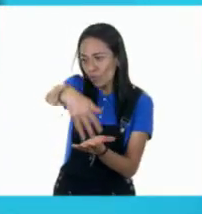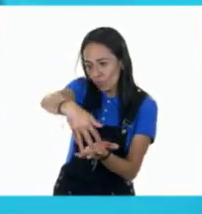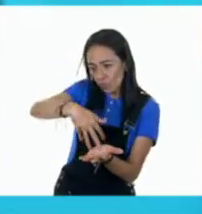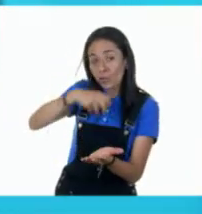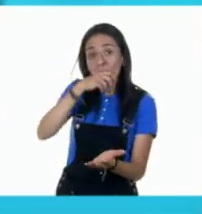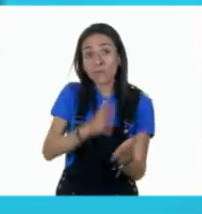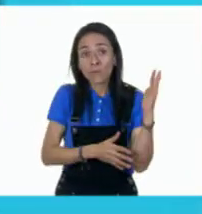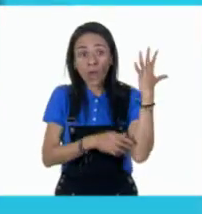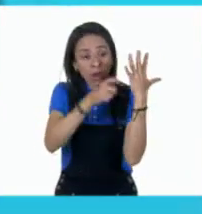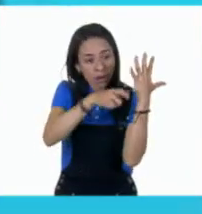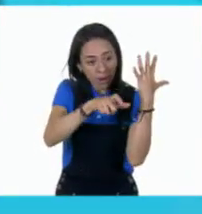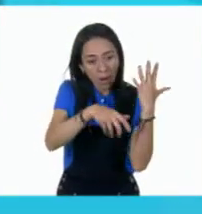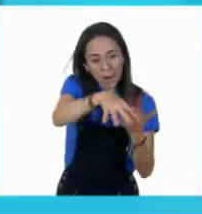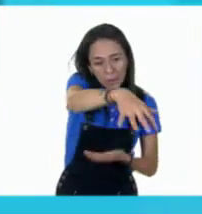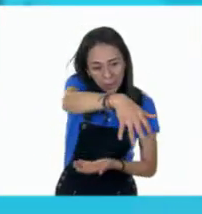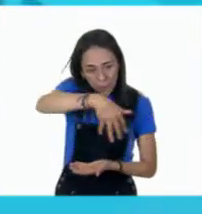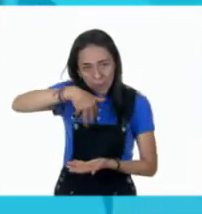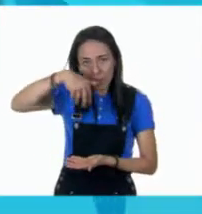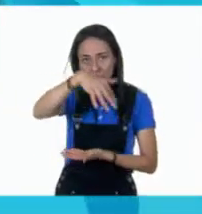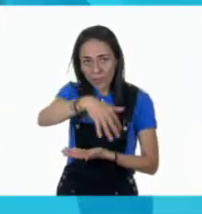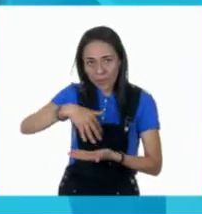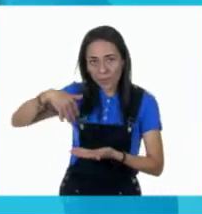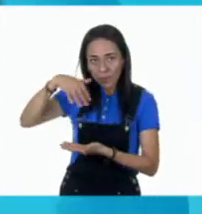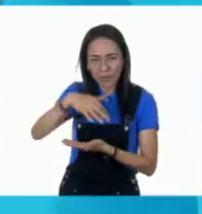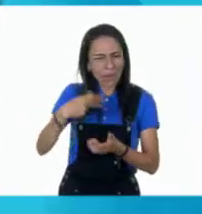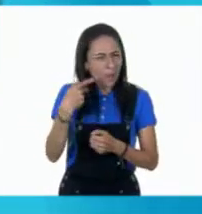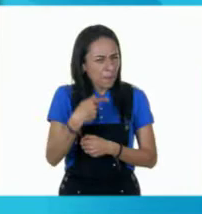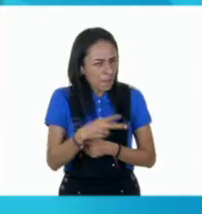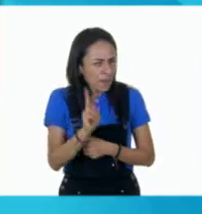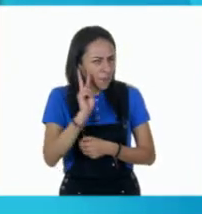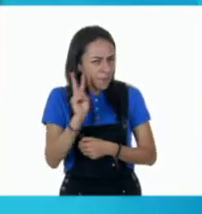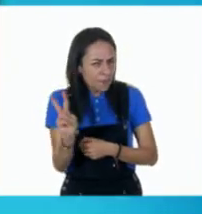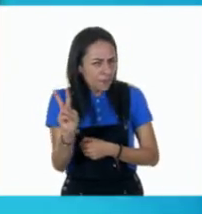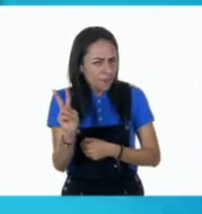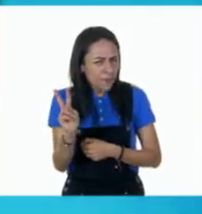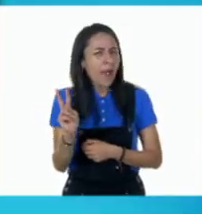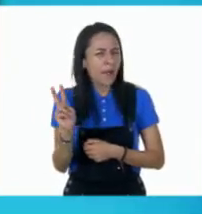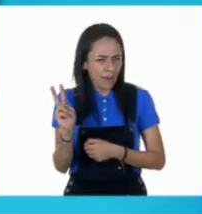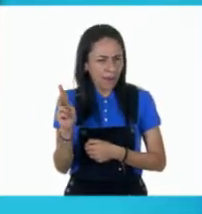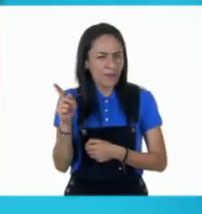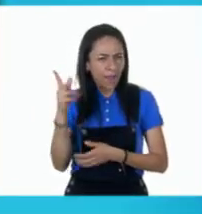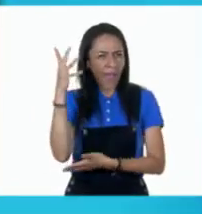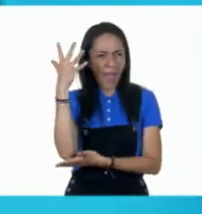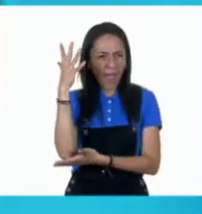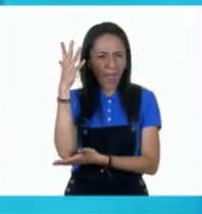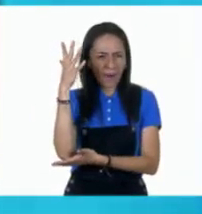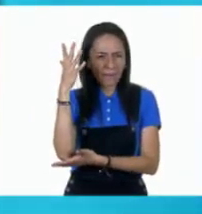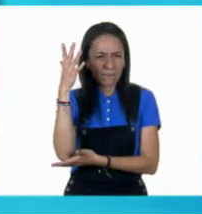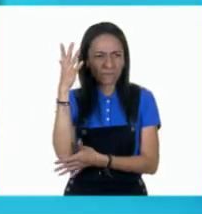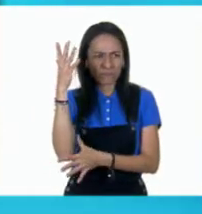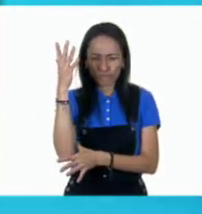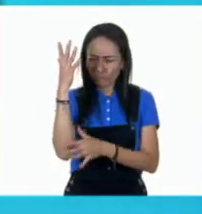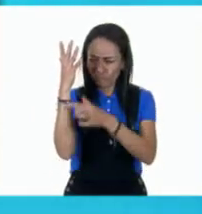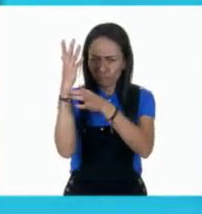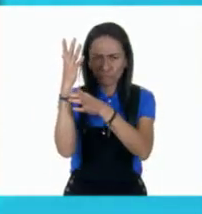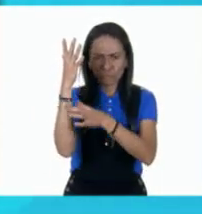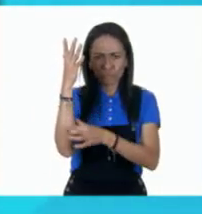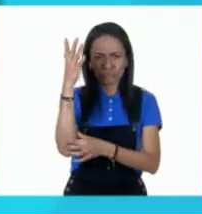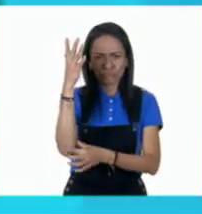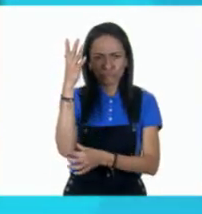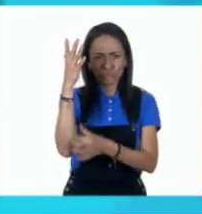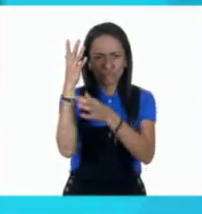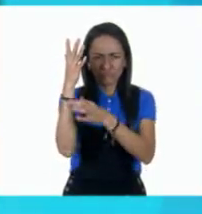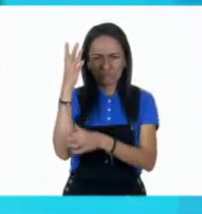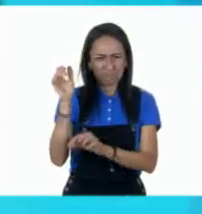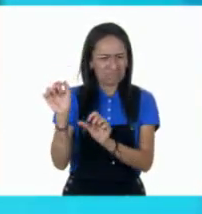los árboles. Aunque si se fijan, el tronco del árbol que está del lado derecho, pues está prácticamente igual en todas